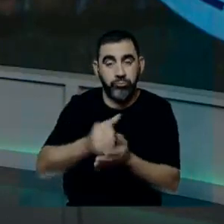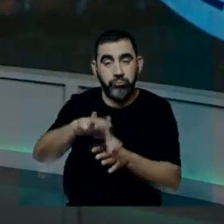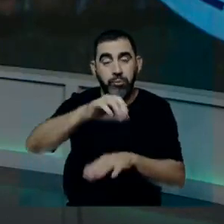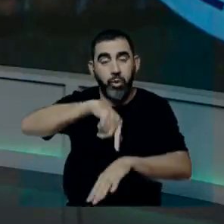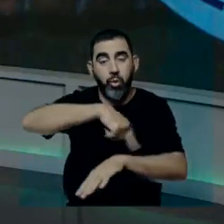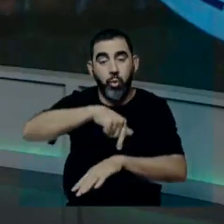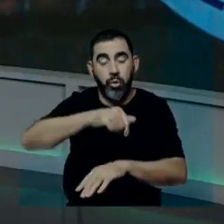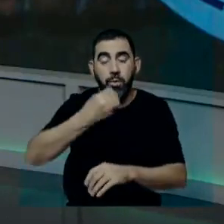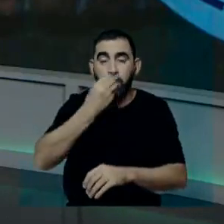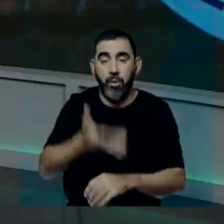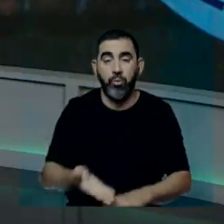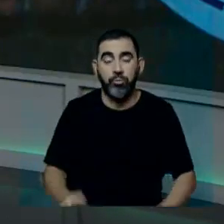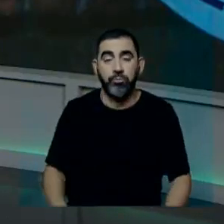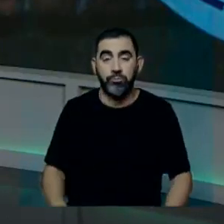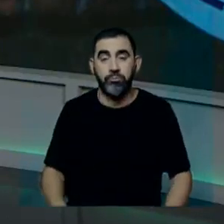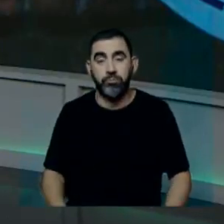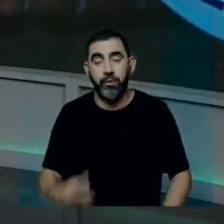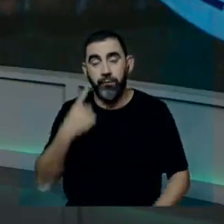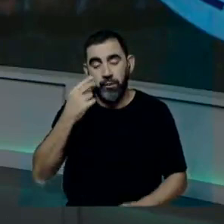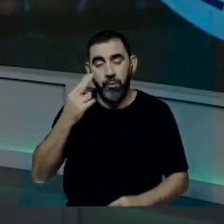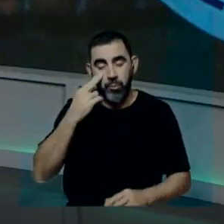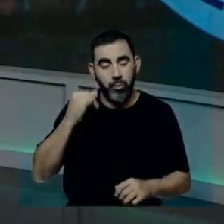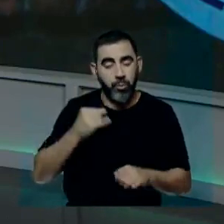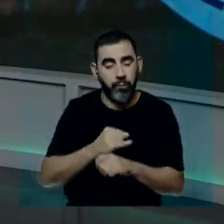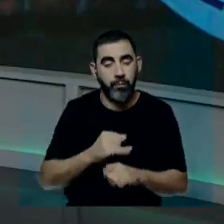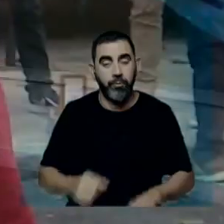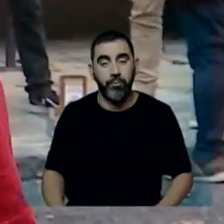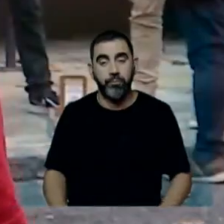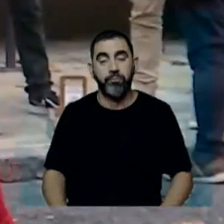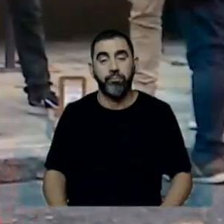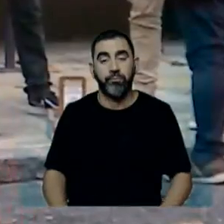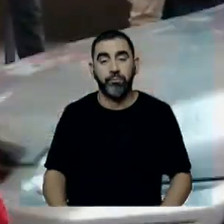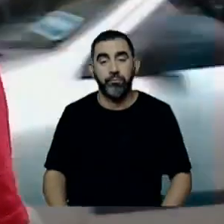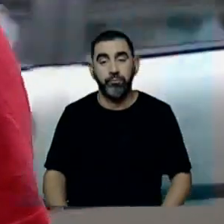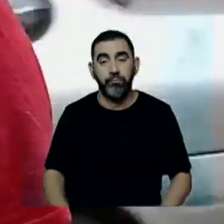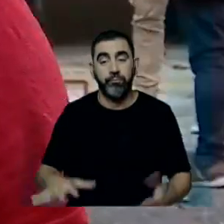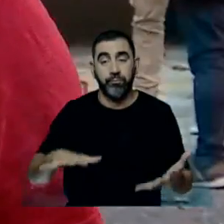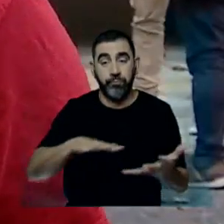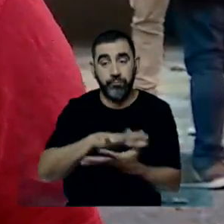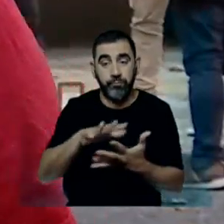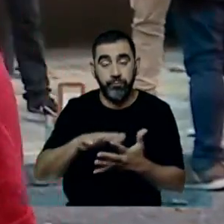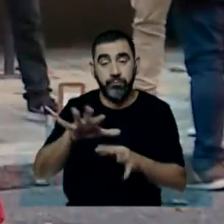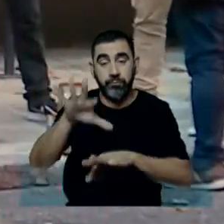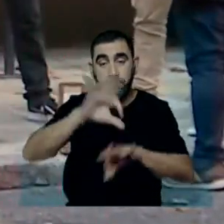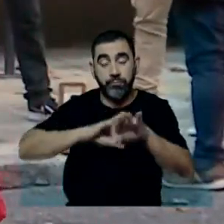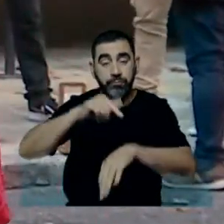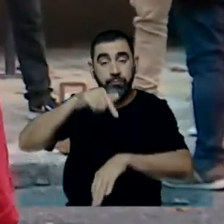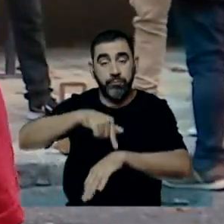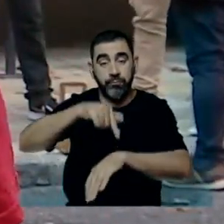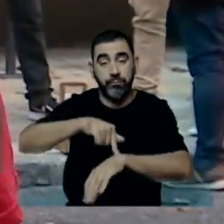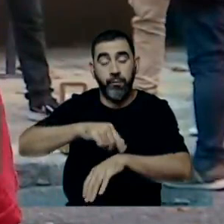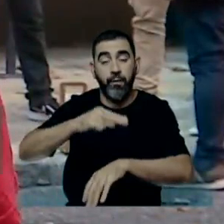elegir horas de forma presencial y evitar situaciones irregulares. La situación es que esta elección se convoca el